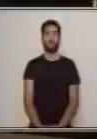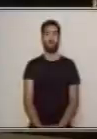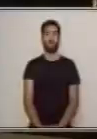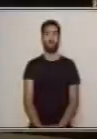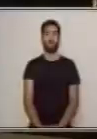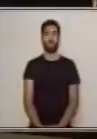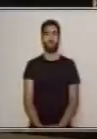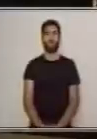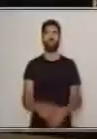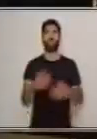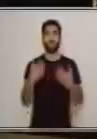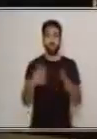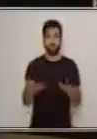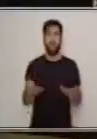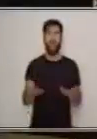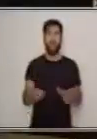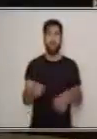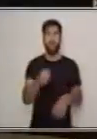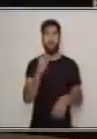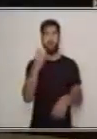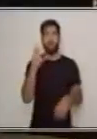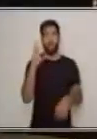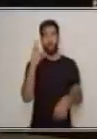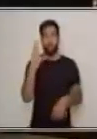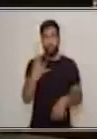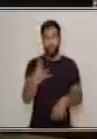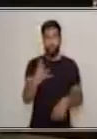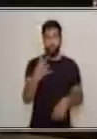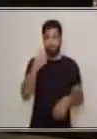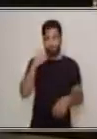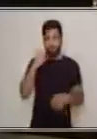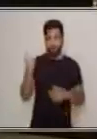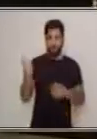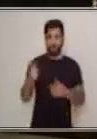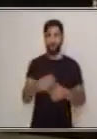Y escena número 4.